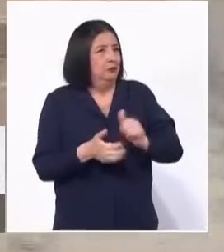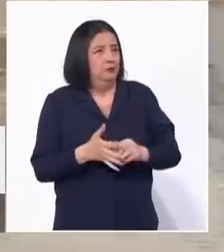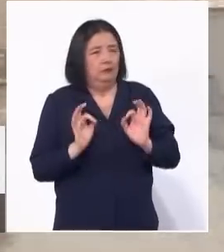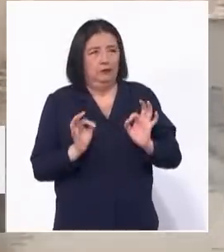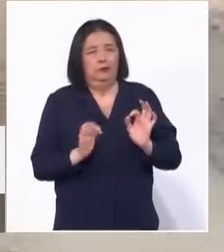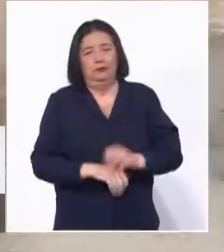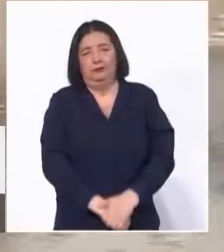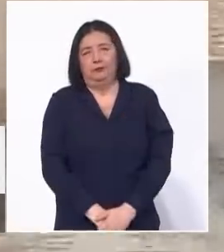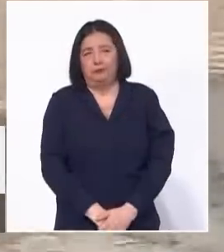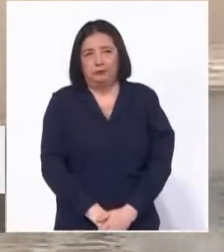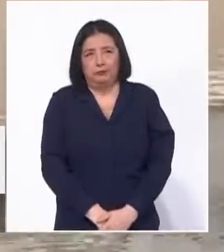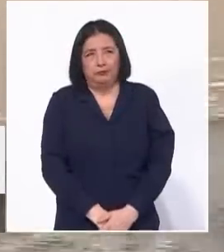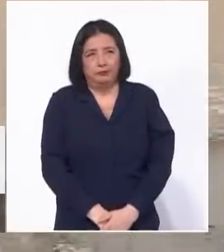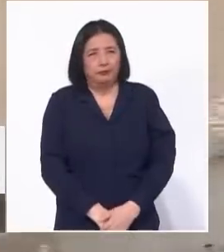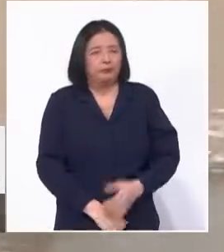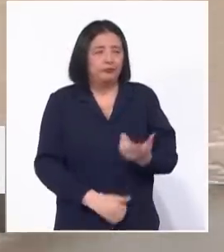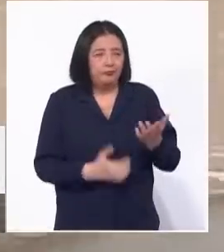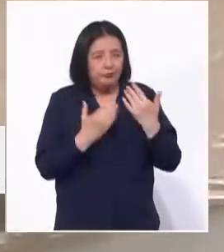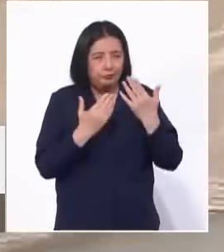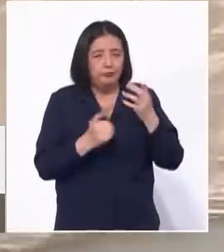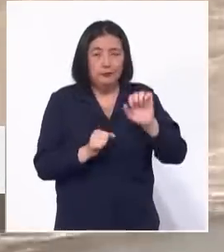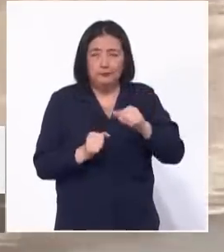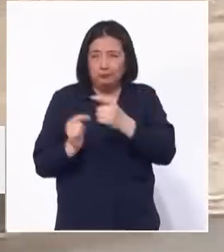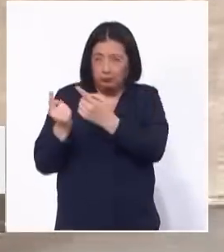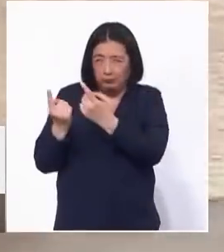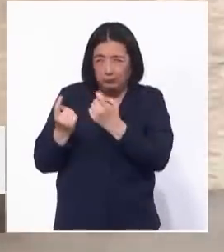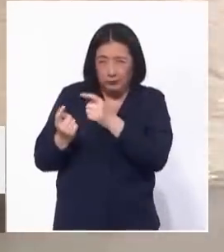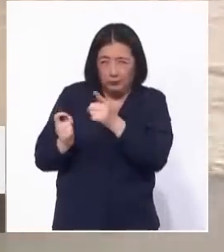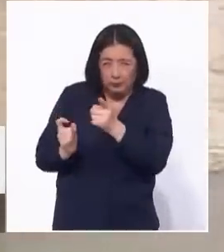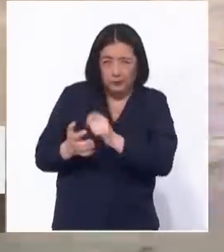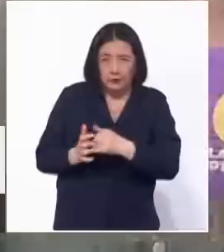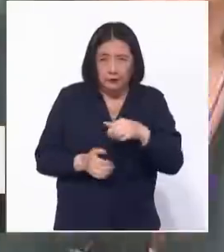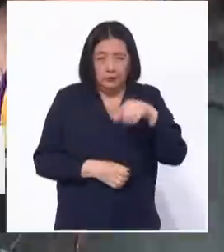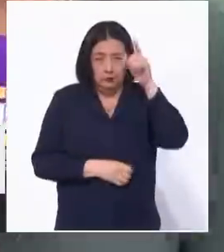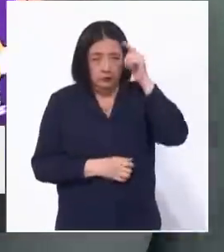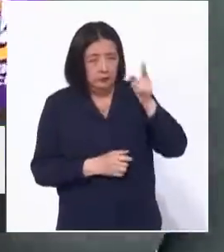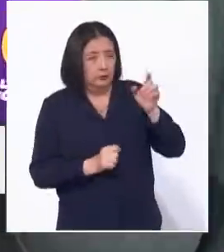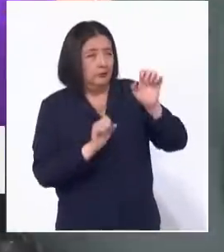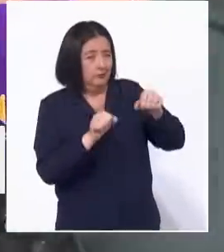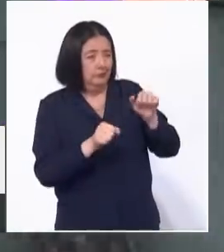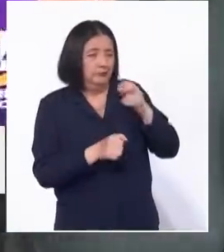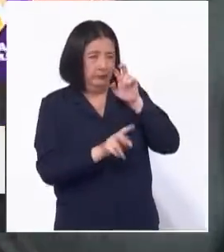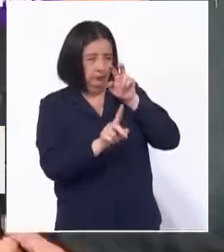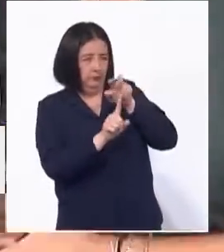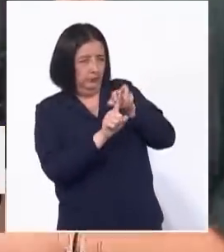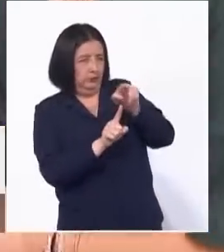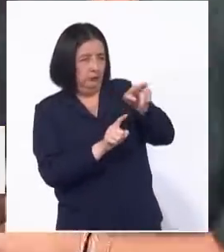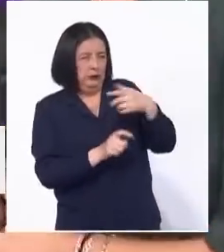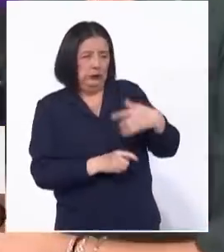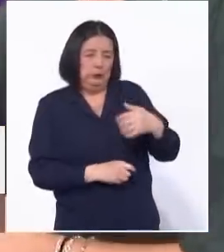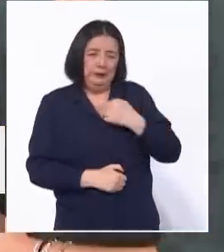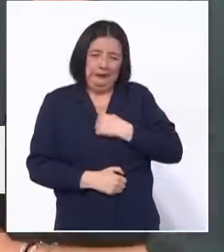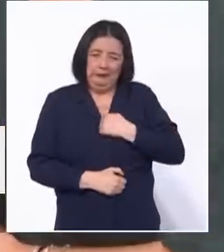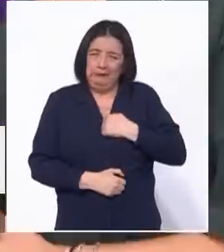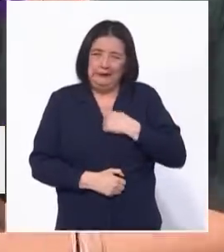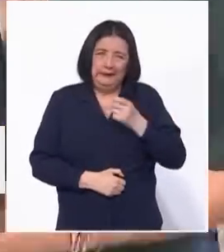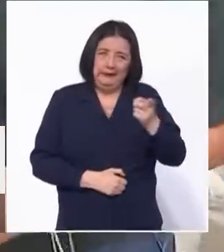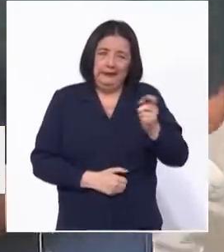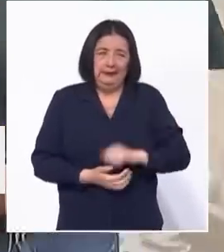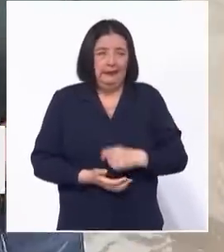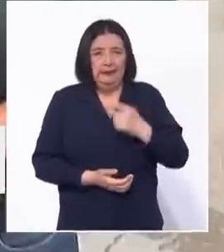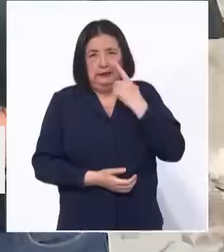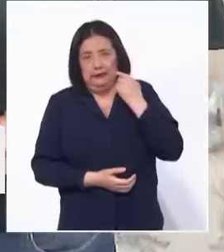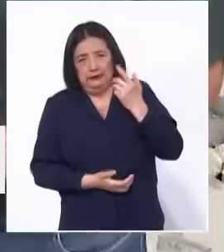quede bien culminado, ¿no? Bien culminado. Tenías una consulta, Lorena, para nosotros. Sí, a propósito de que vemos las imágenes, una pena lo que le ha pasado a don